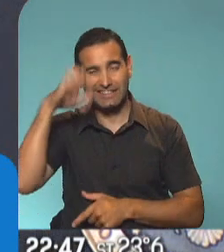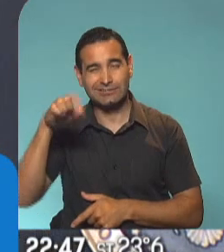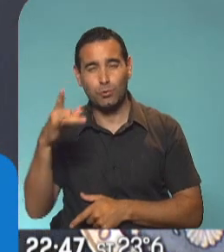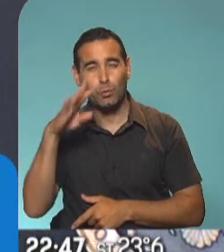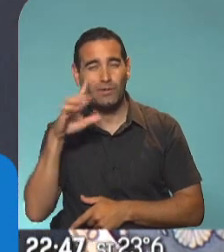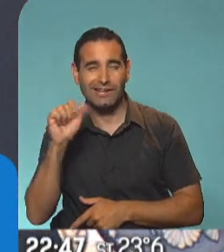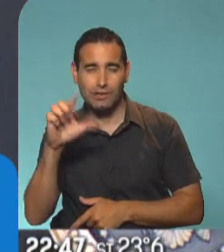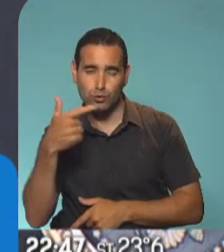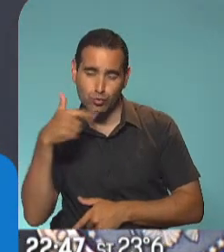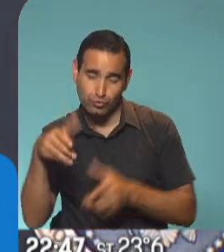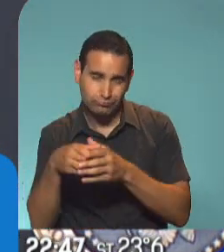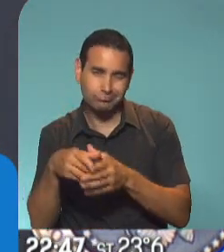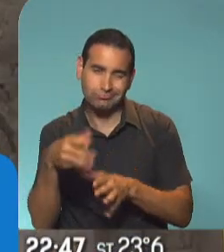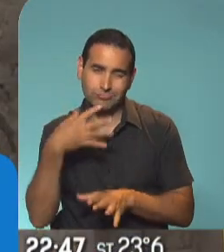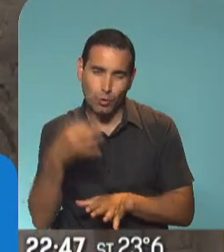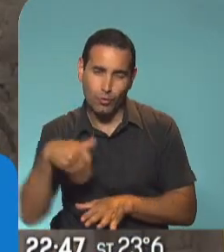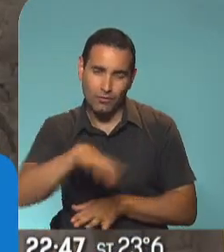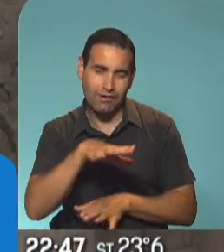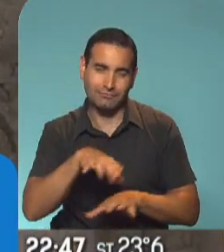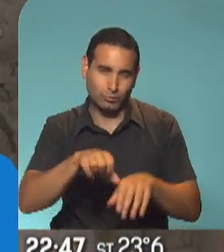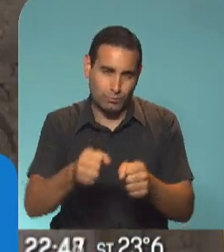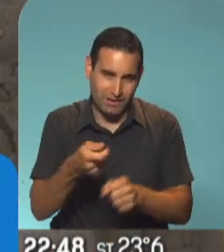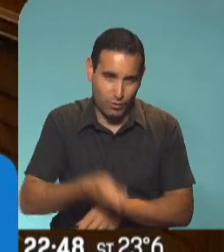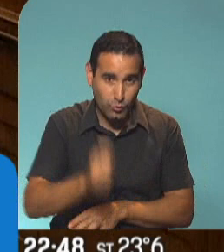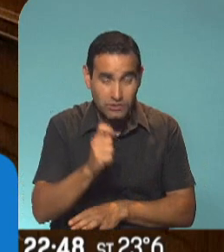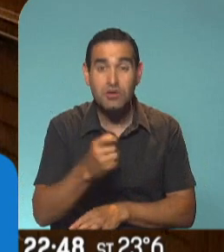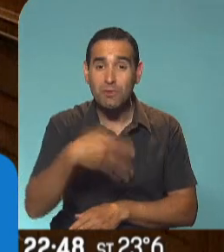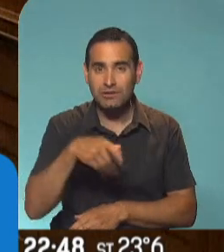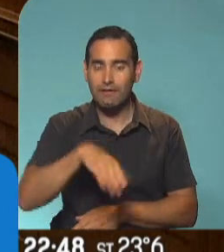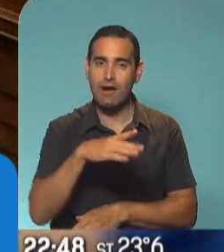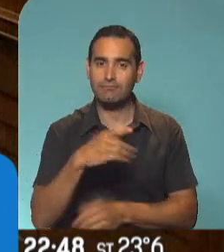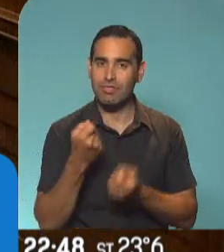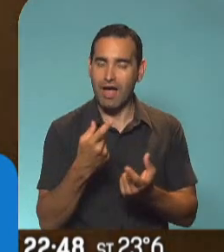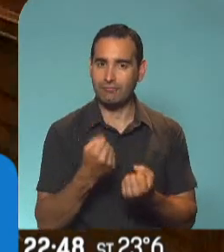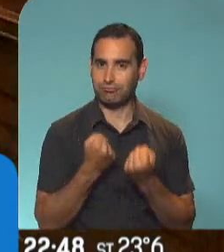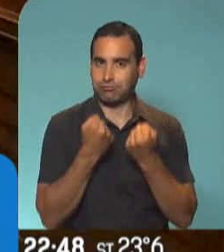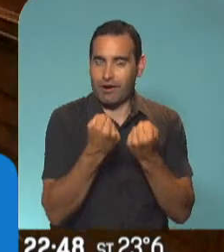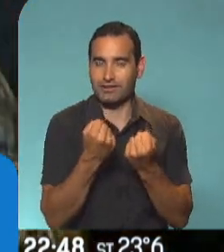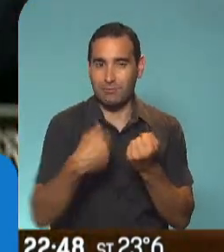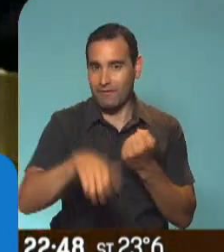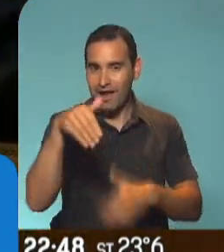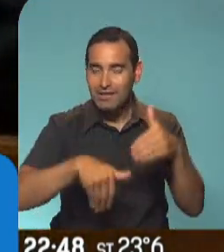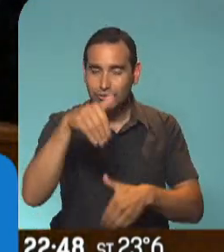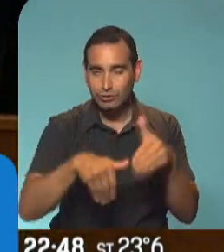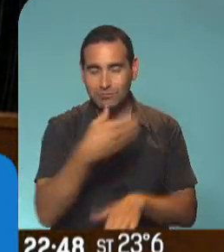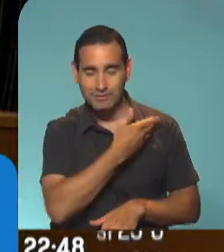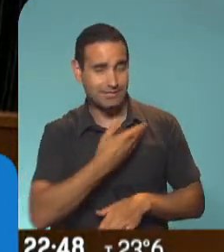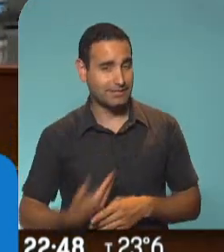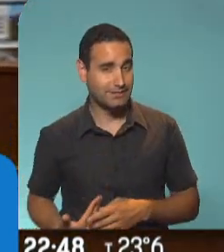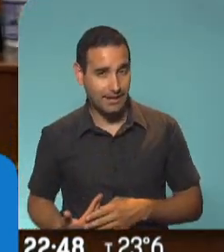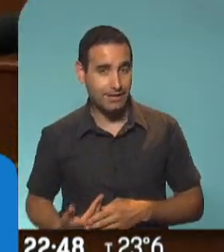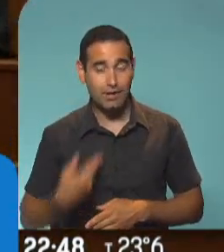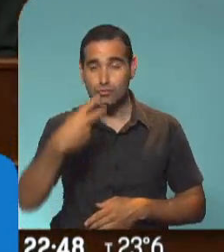el que se descuenta que Trump será absuelto y podría resultar incluso fortalecido de cara a las elecciones presidenciales